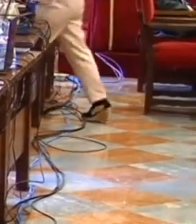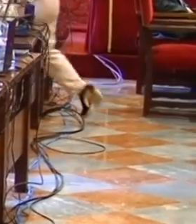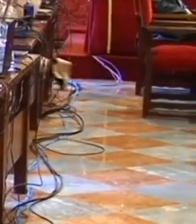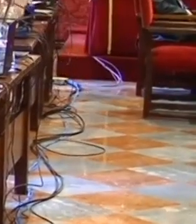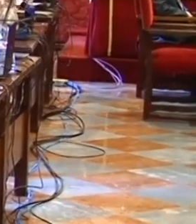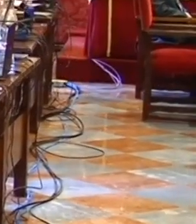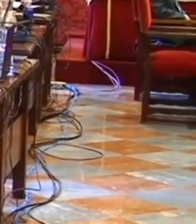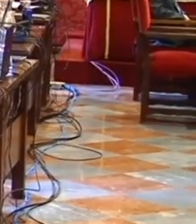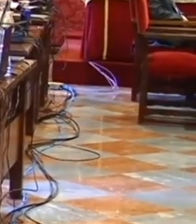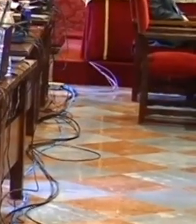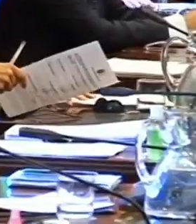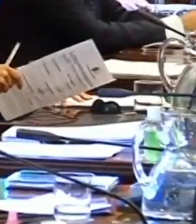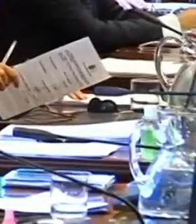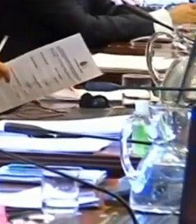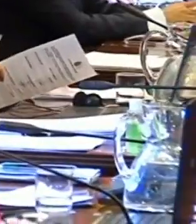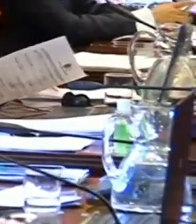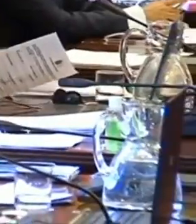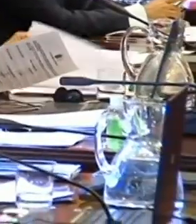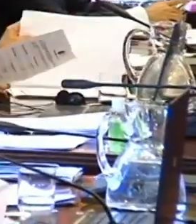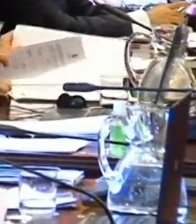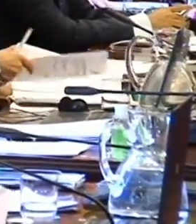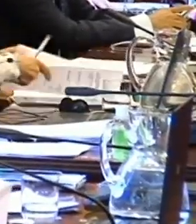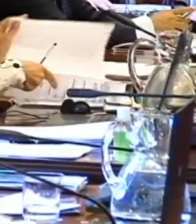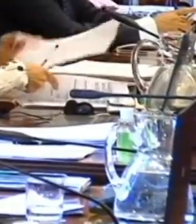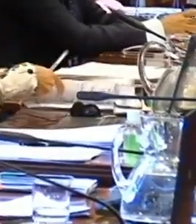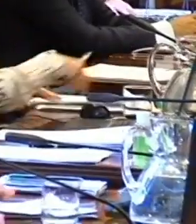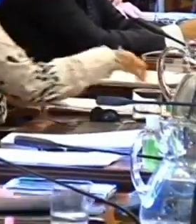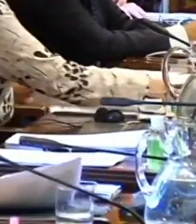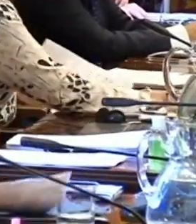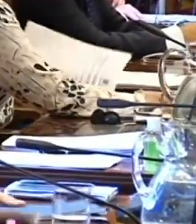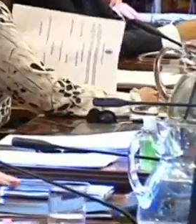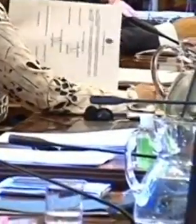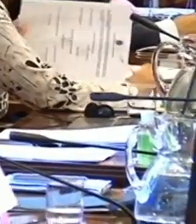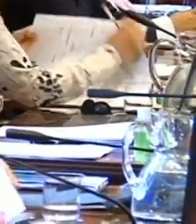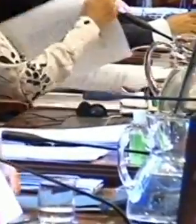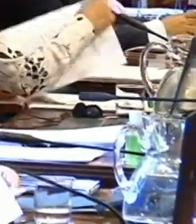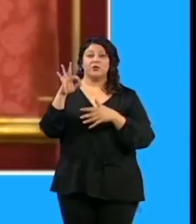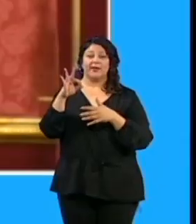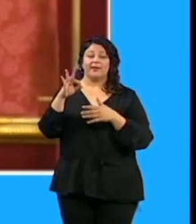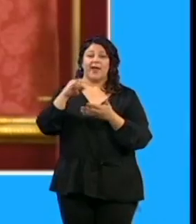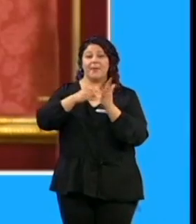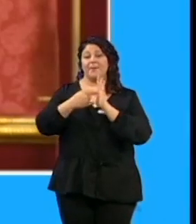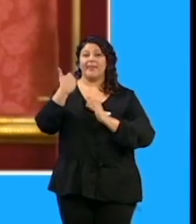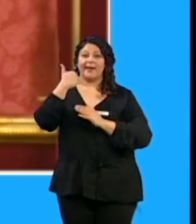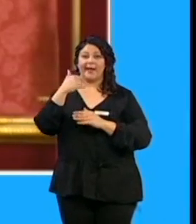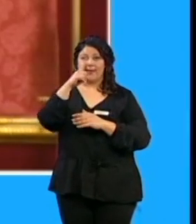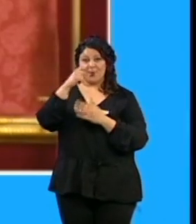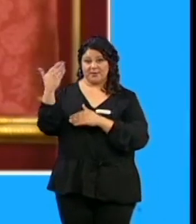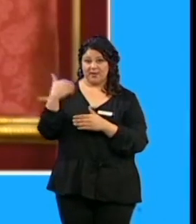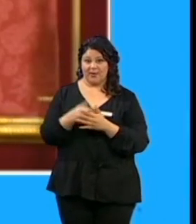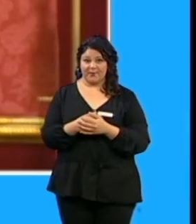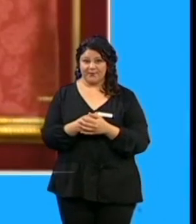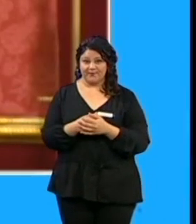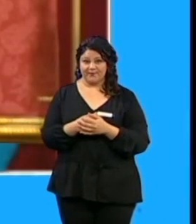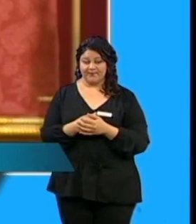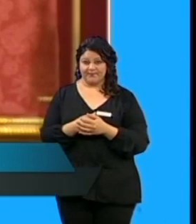socialista ha planteado un modelo de ciudad basado en ciencia, cultura, turismo de calidad y sostenibilidad y ha expuesto propuestas. Firme